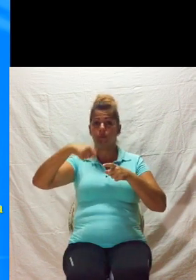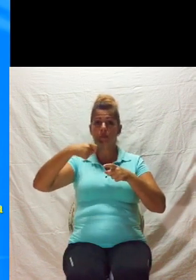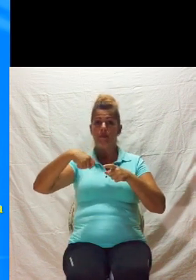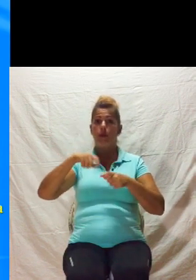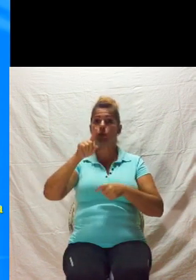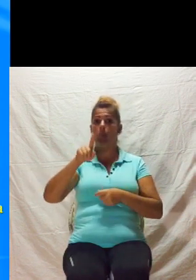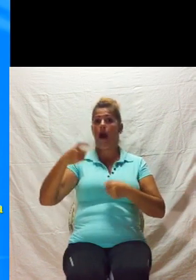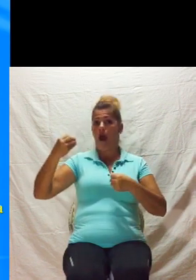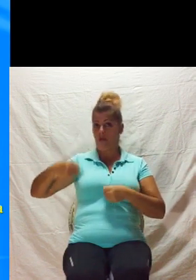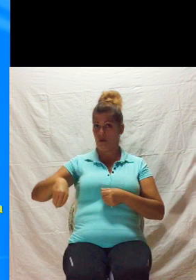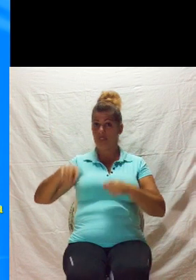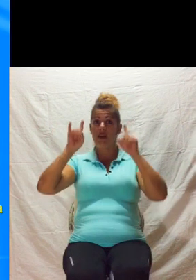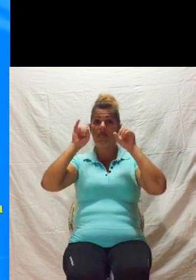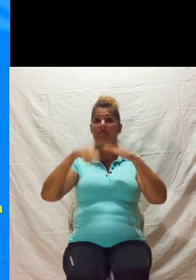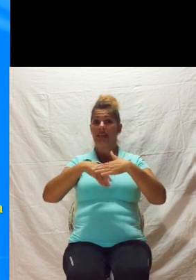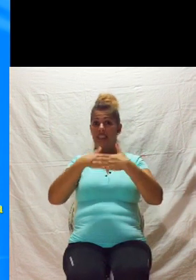Comiendo.